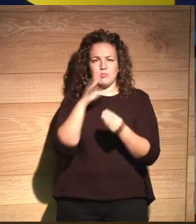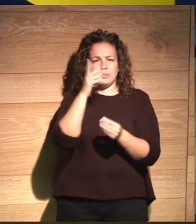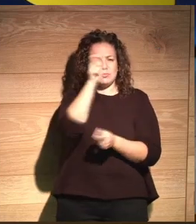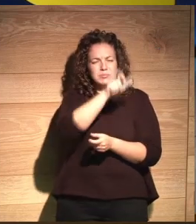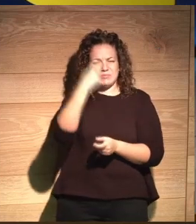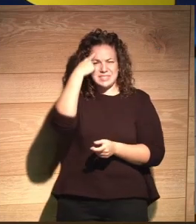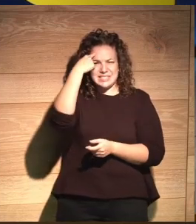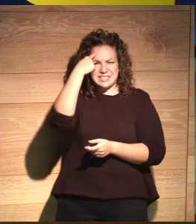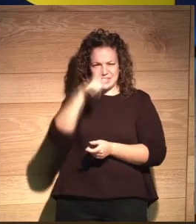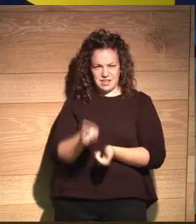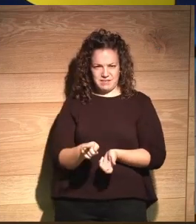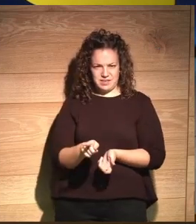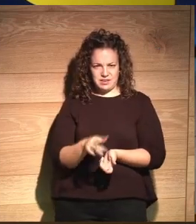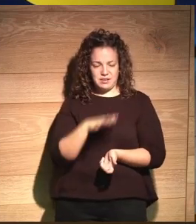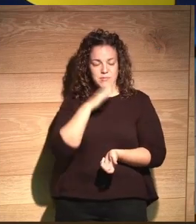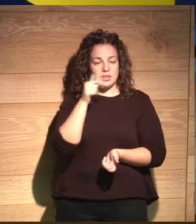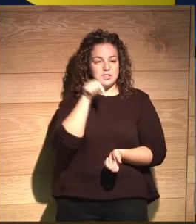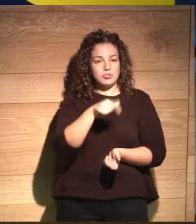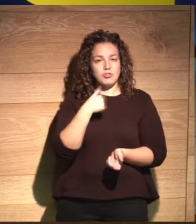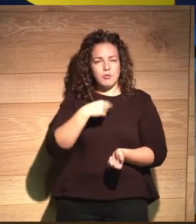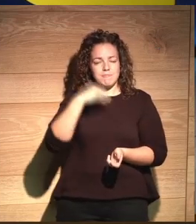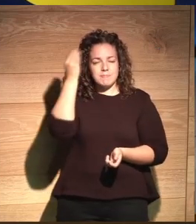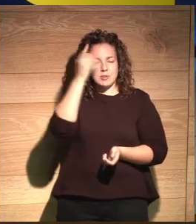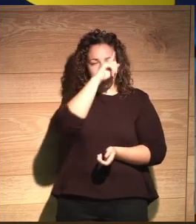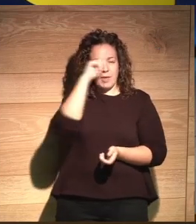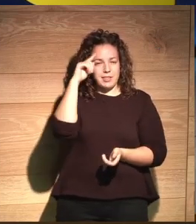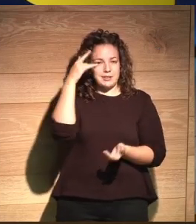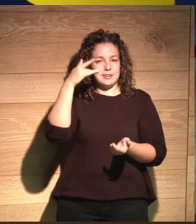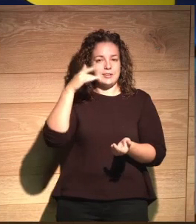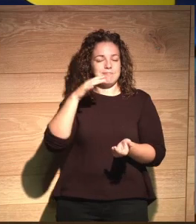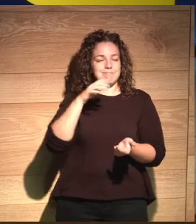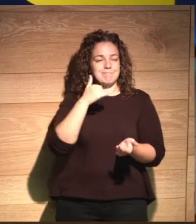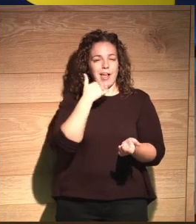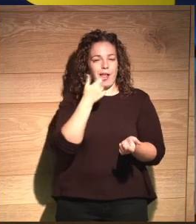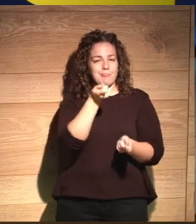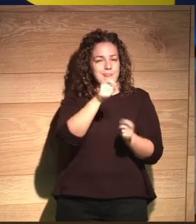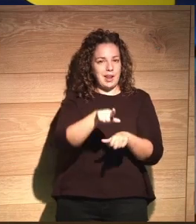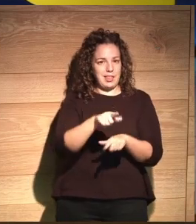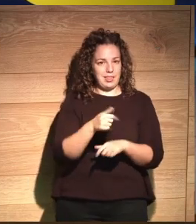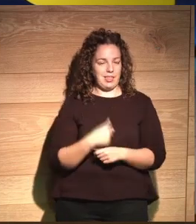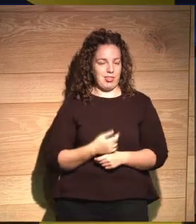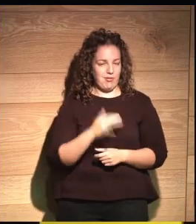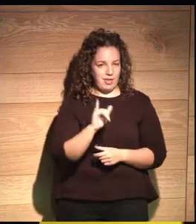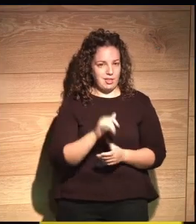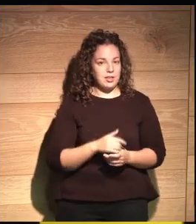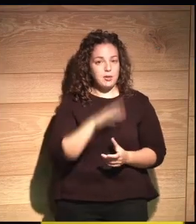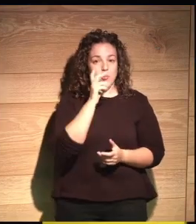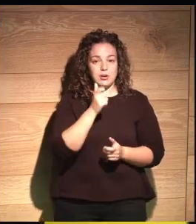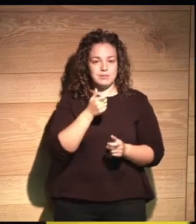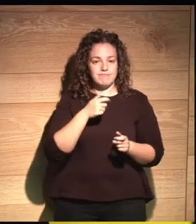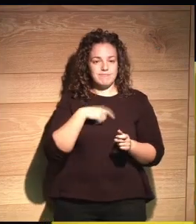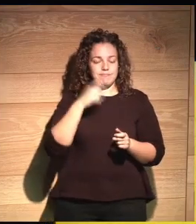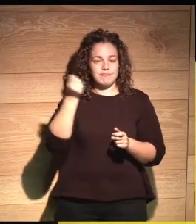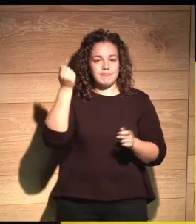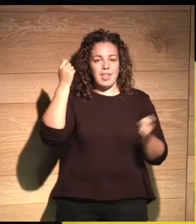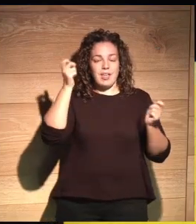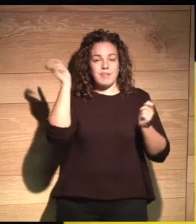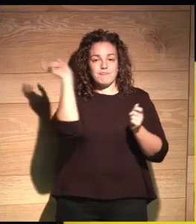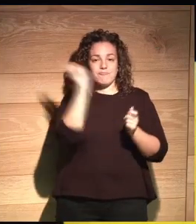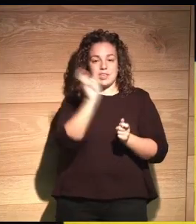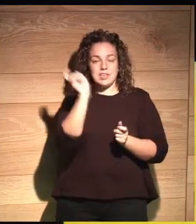eso incluso como dije en barcelona no estoy segura que madrid también ha habido algo así no es cierto que viene vienen estos actores muy